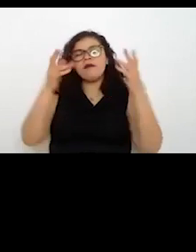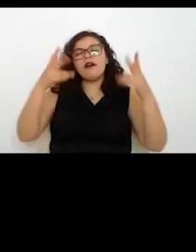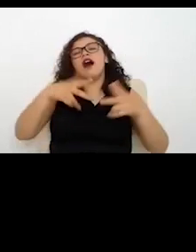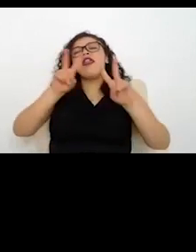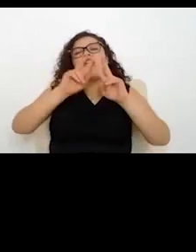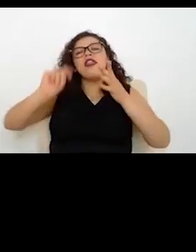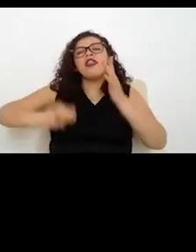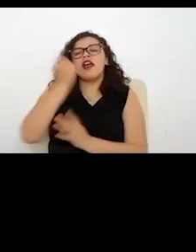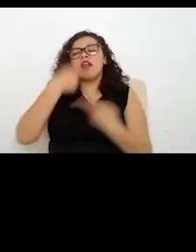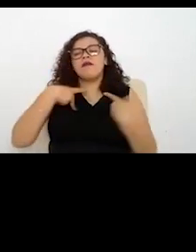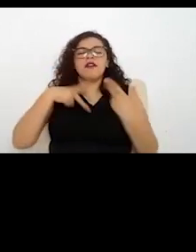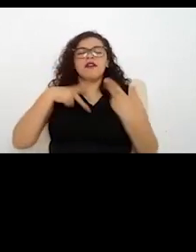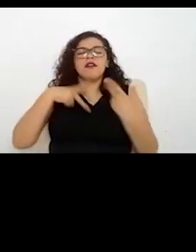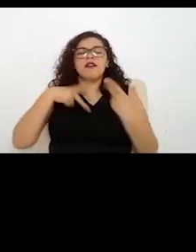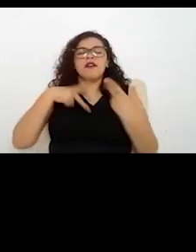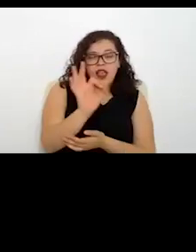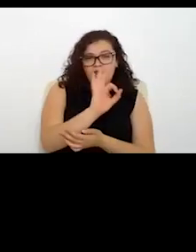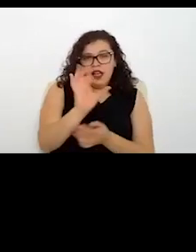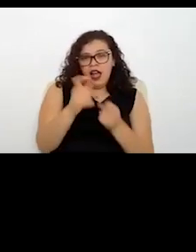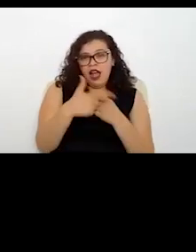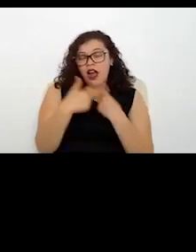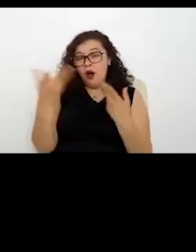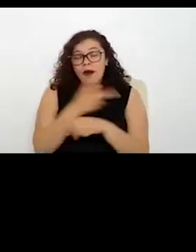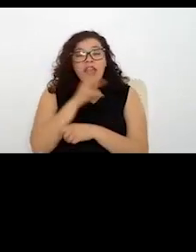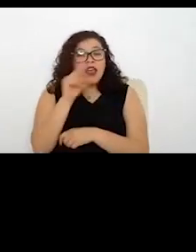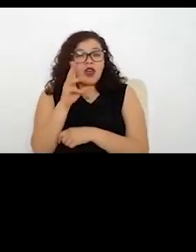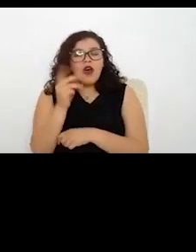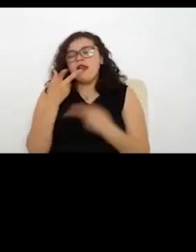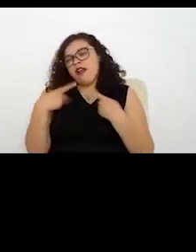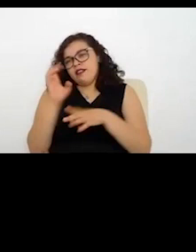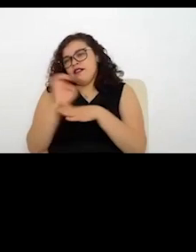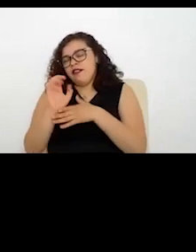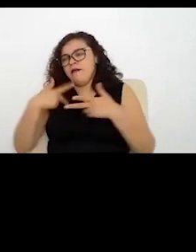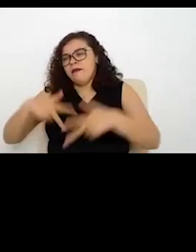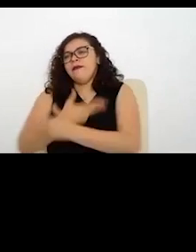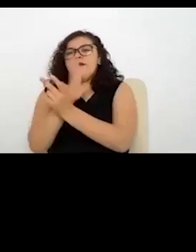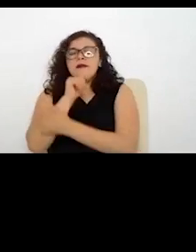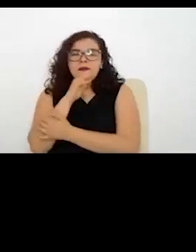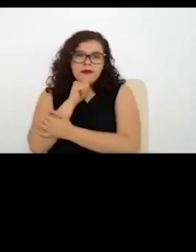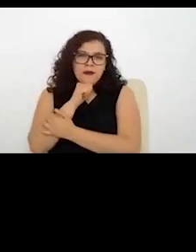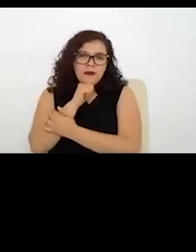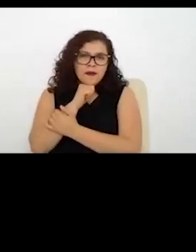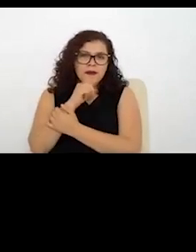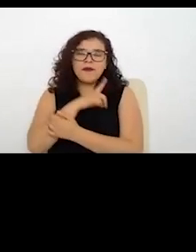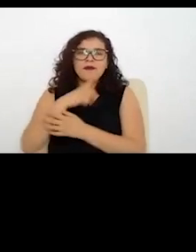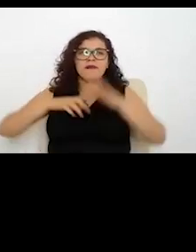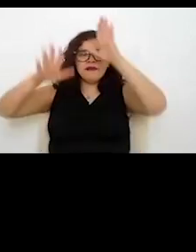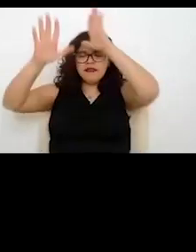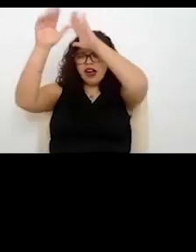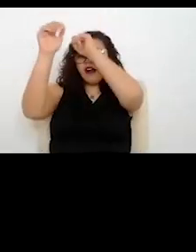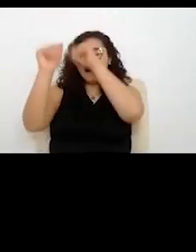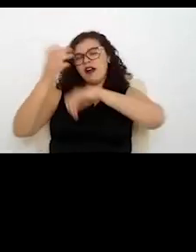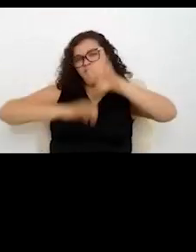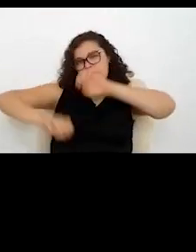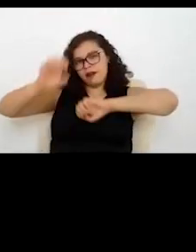presencialidad del trabajador. En caso de que esto no va a satisfacerse, pues entonces la persona no podrá teletrabajar, ¿no? Y tendría que llegarse a un acuerdo con la empresa.